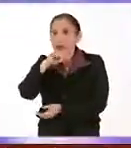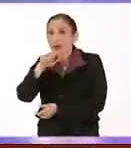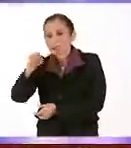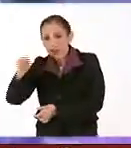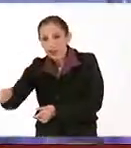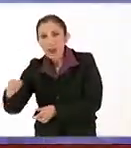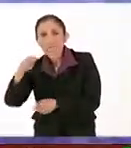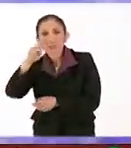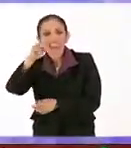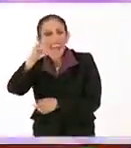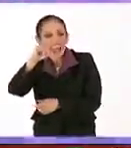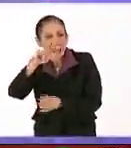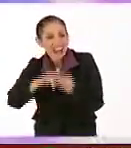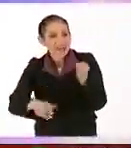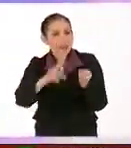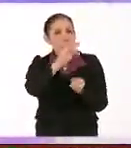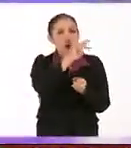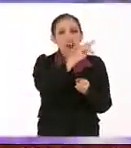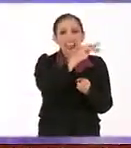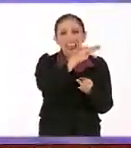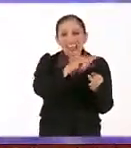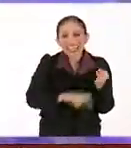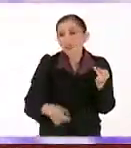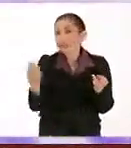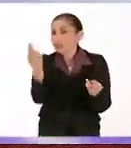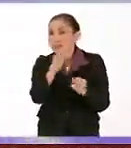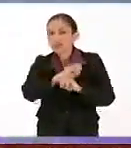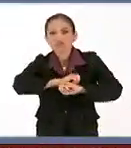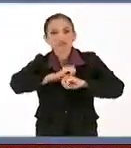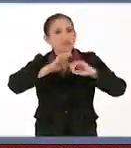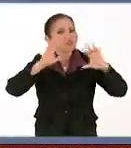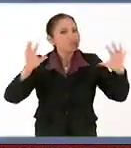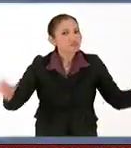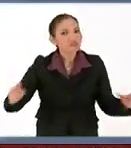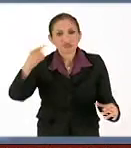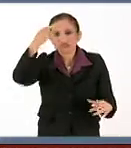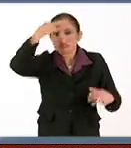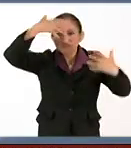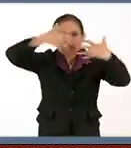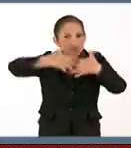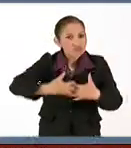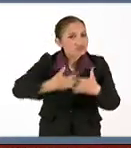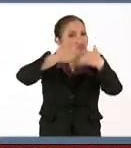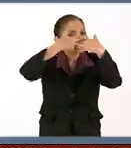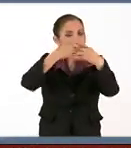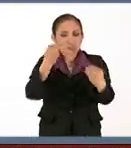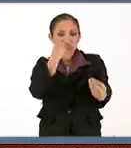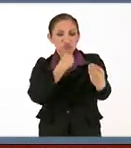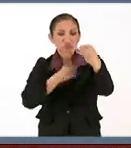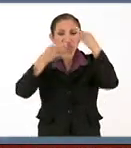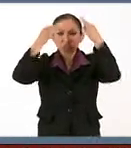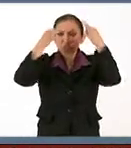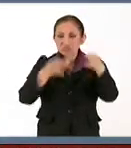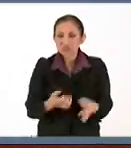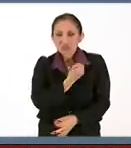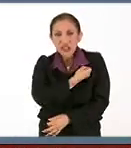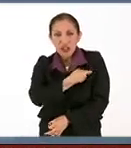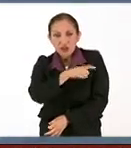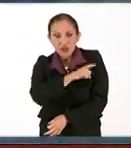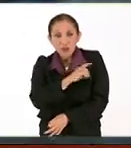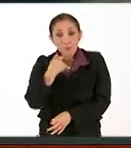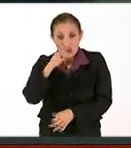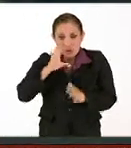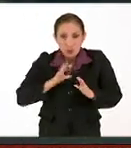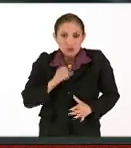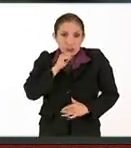a minerales, me refiero también a proteínas. Necesitamos, obviamente, que nuestro cerebro se mantenga bien nutrido, pero primero tiene que estar nutrido